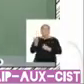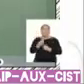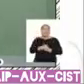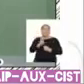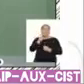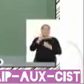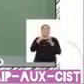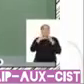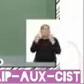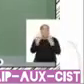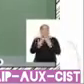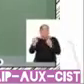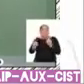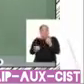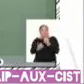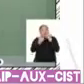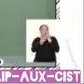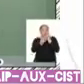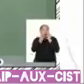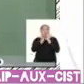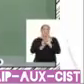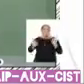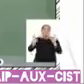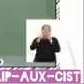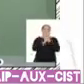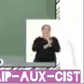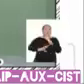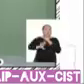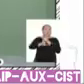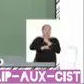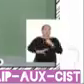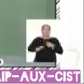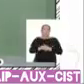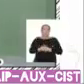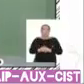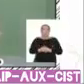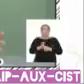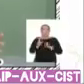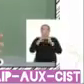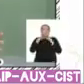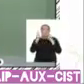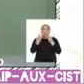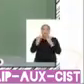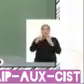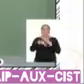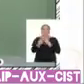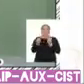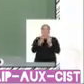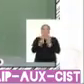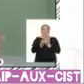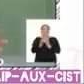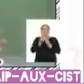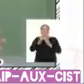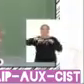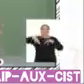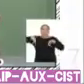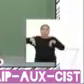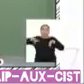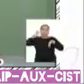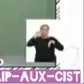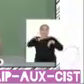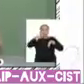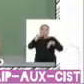Tu familia es un apoyo esencial y fundamental. La familia y la escuela no son dos cosas